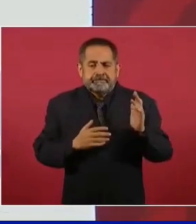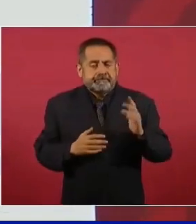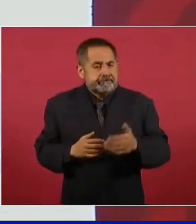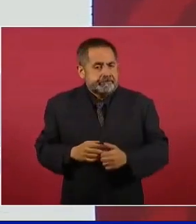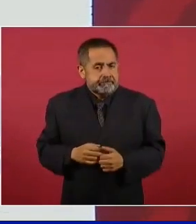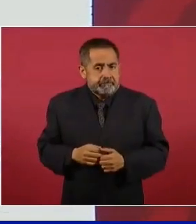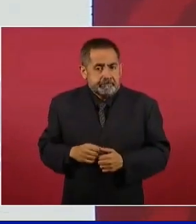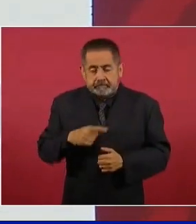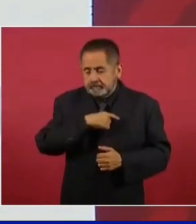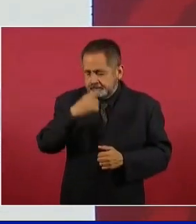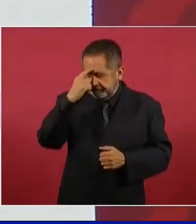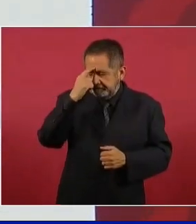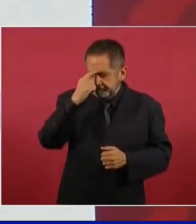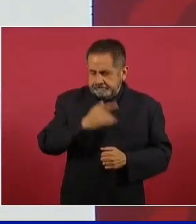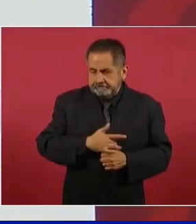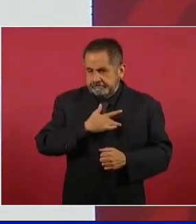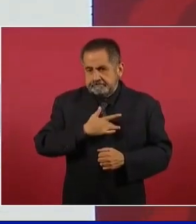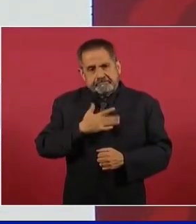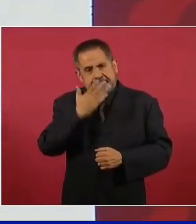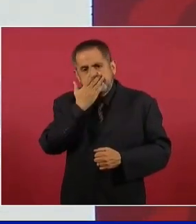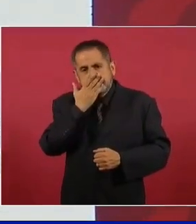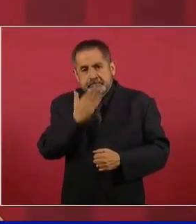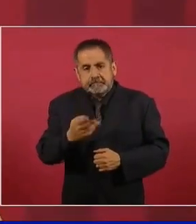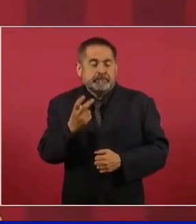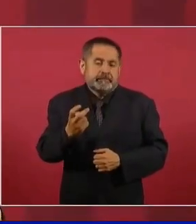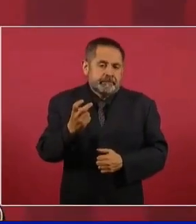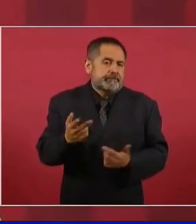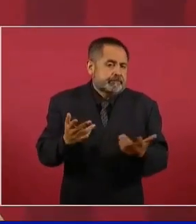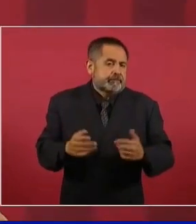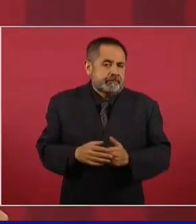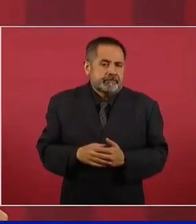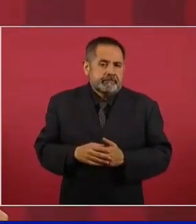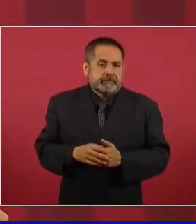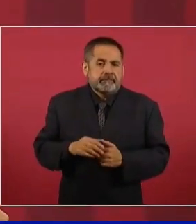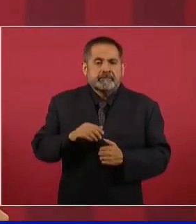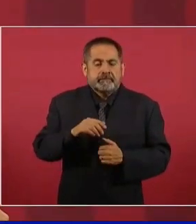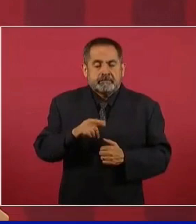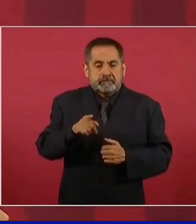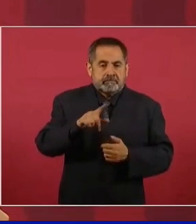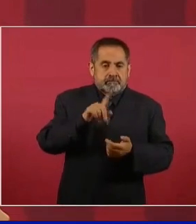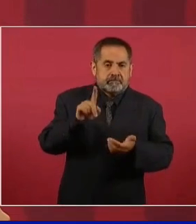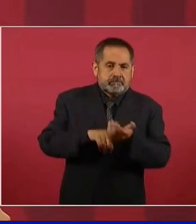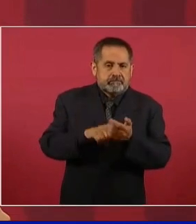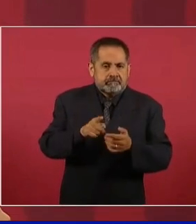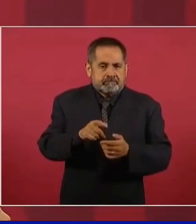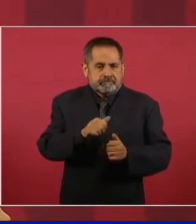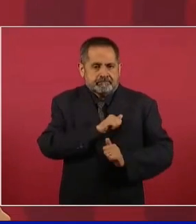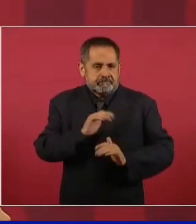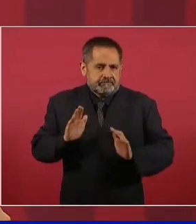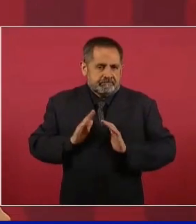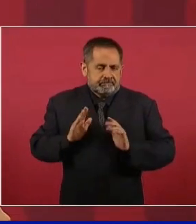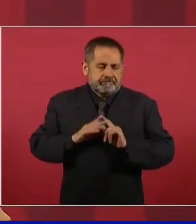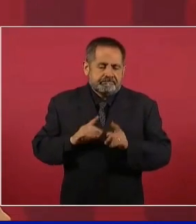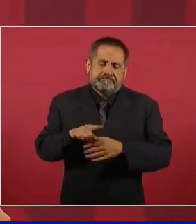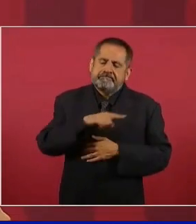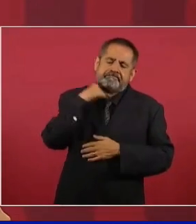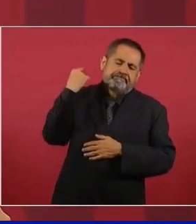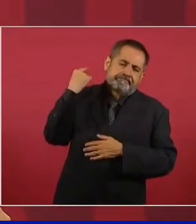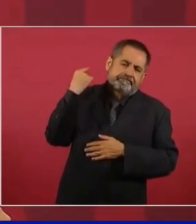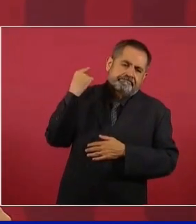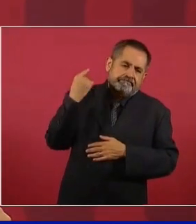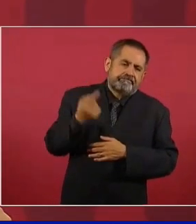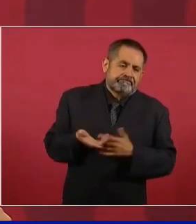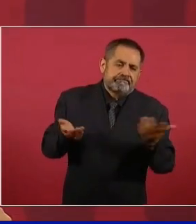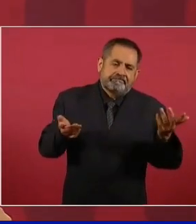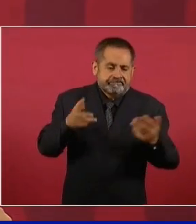porque era profundamente humano. Y ahí, militarmente, pues pierde